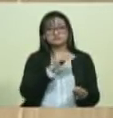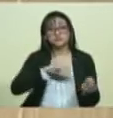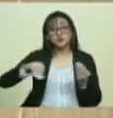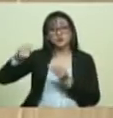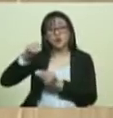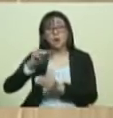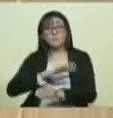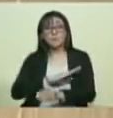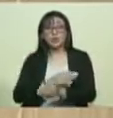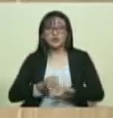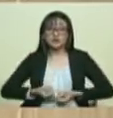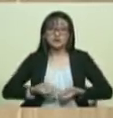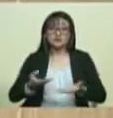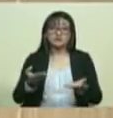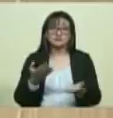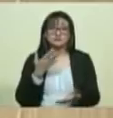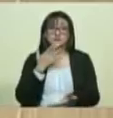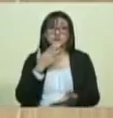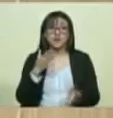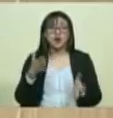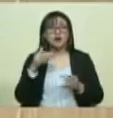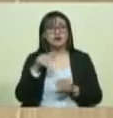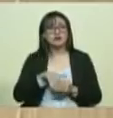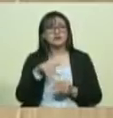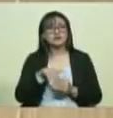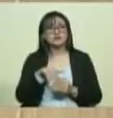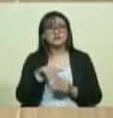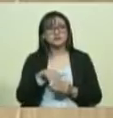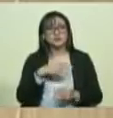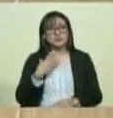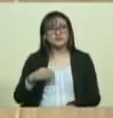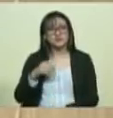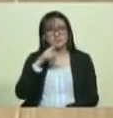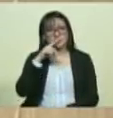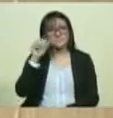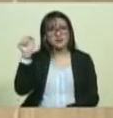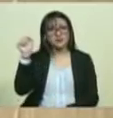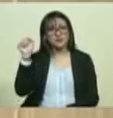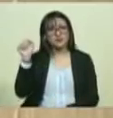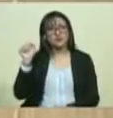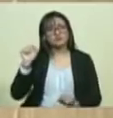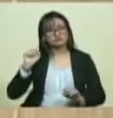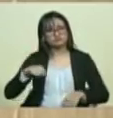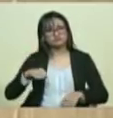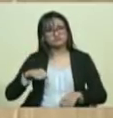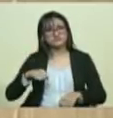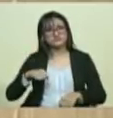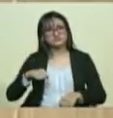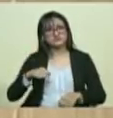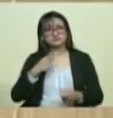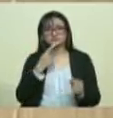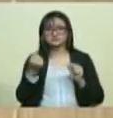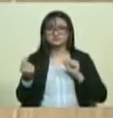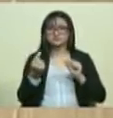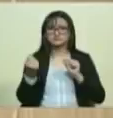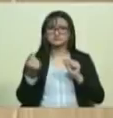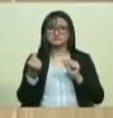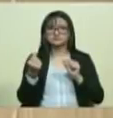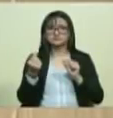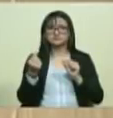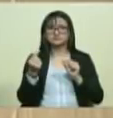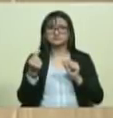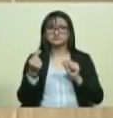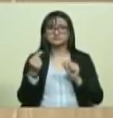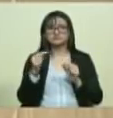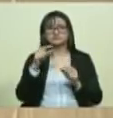qué pasa si en el caso de la reelección del presidente maduro si estaría dispuesto a dialogar con las naciones